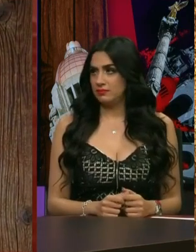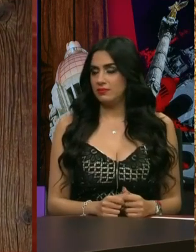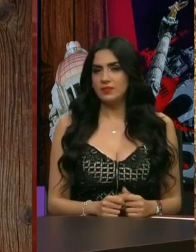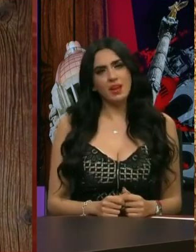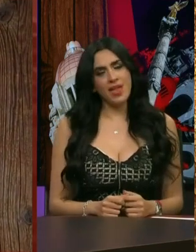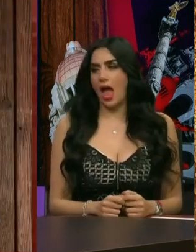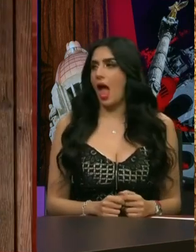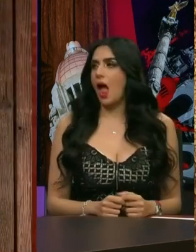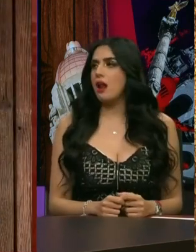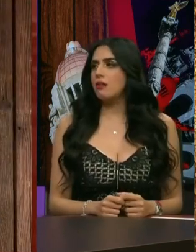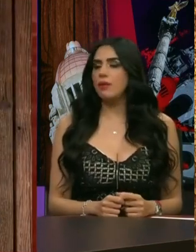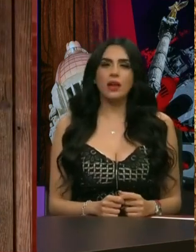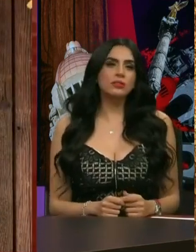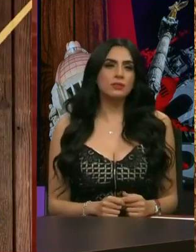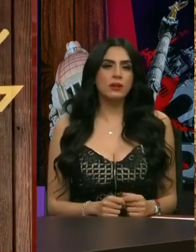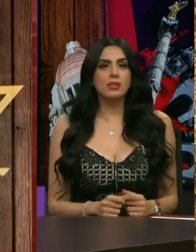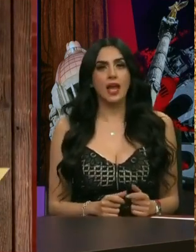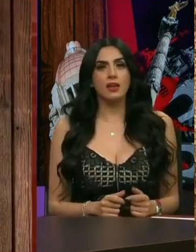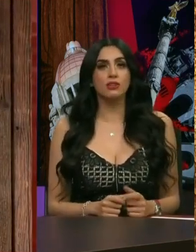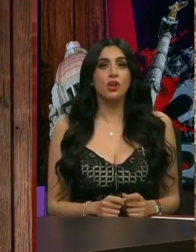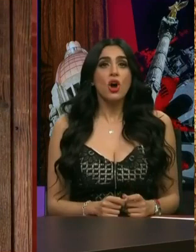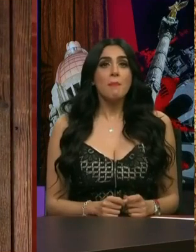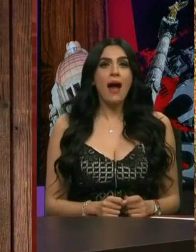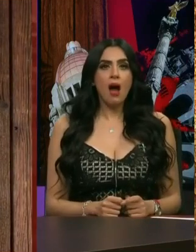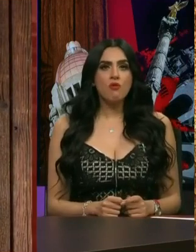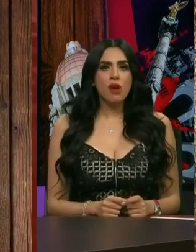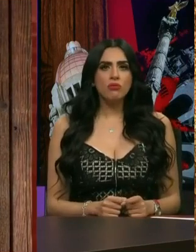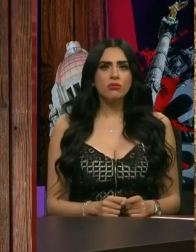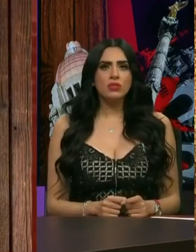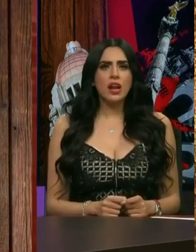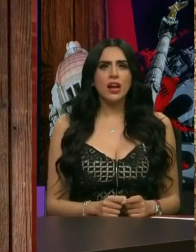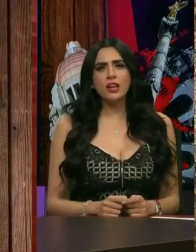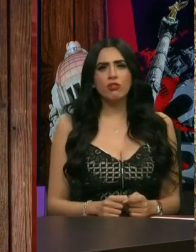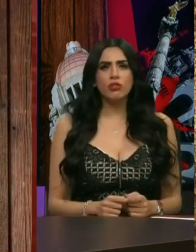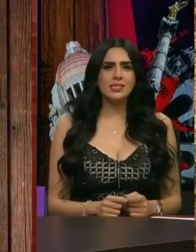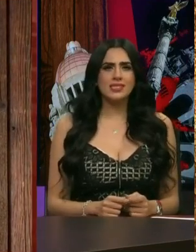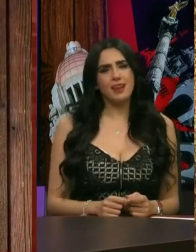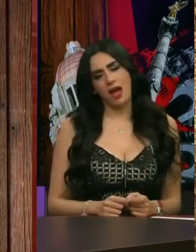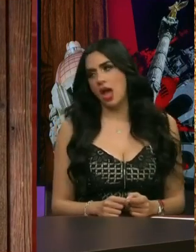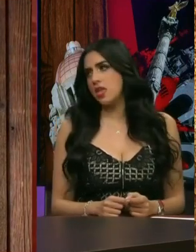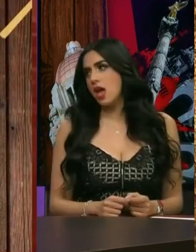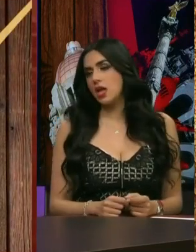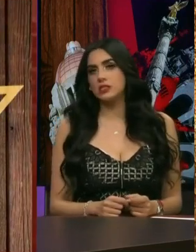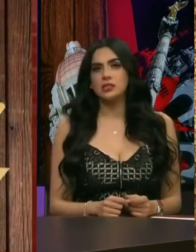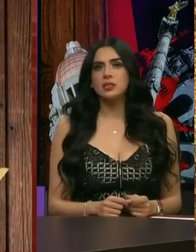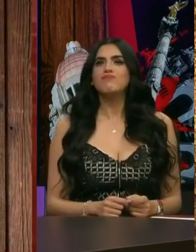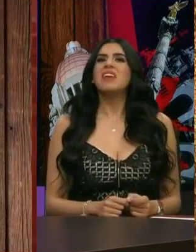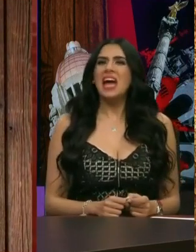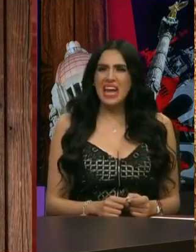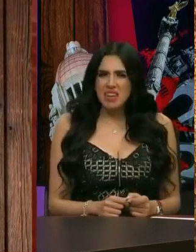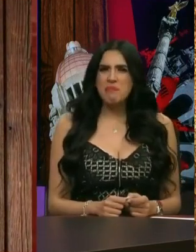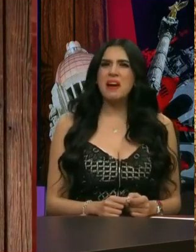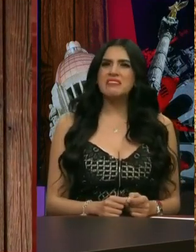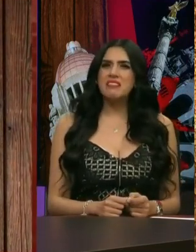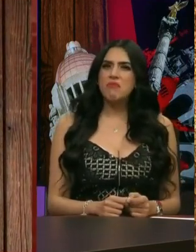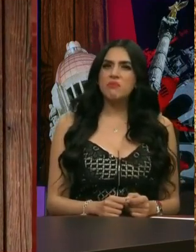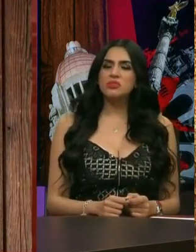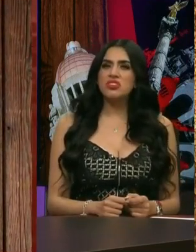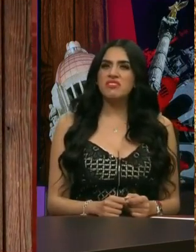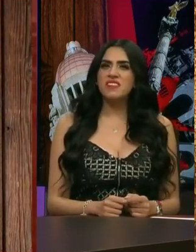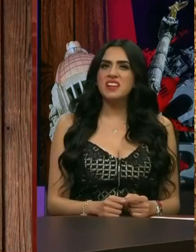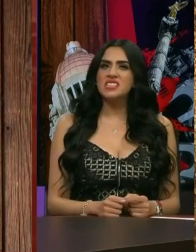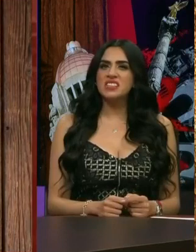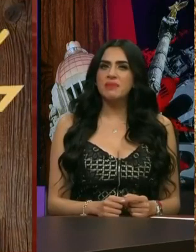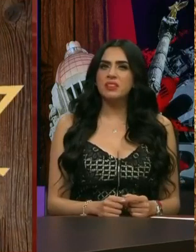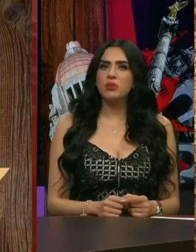se la bañaron. Se la bañaron, que me dieron sus amigos regios. Mau, cuando un regio dice, te la bañas, ¿a qué parte del cuerpo